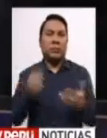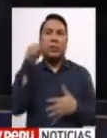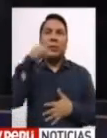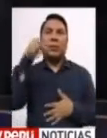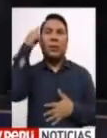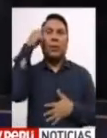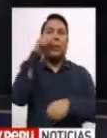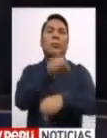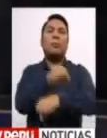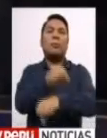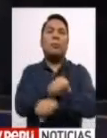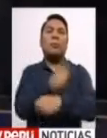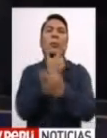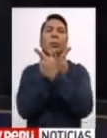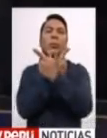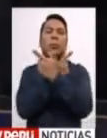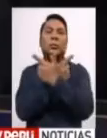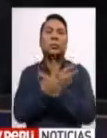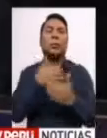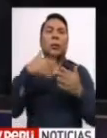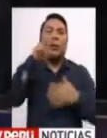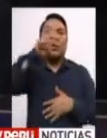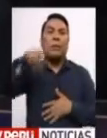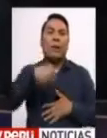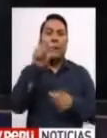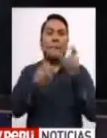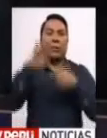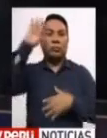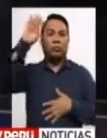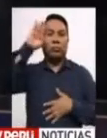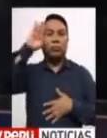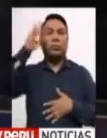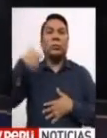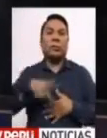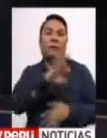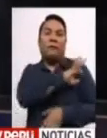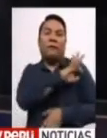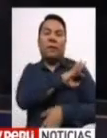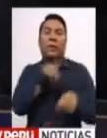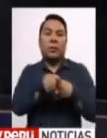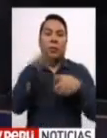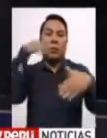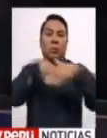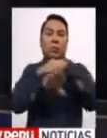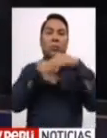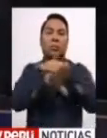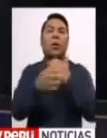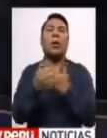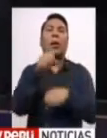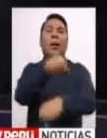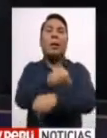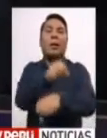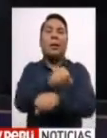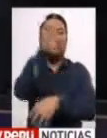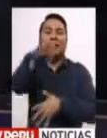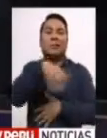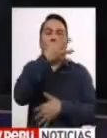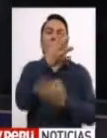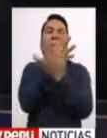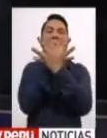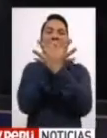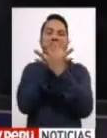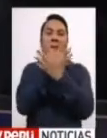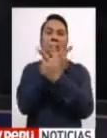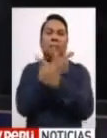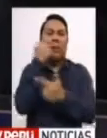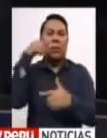de Lurigancho. Cerca de 2.000 agentes de la DIRINCRI y de la Región Policía Lima participaron en la operación considerada la más grande que